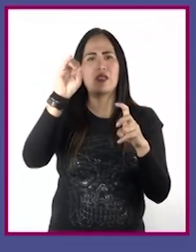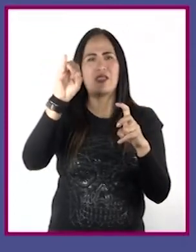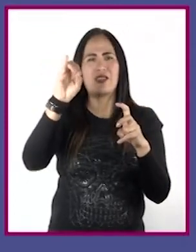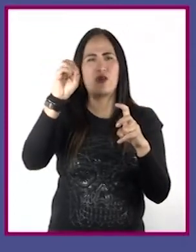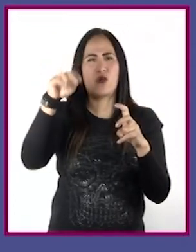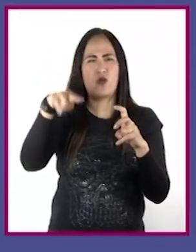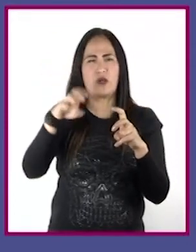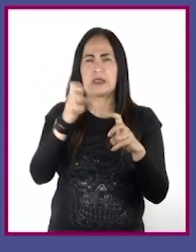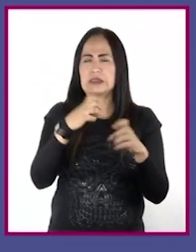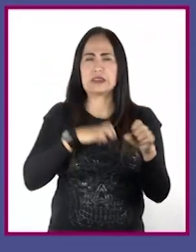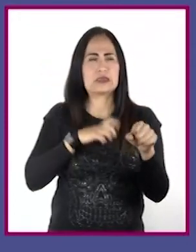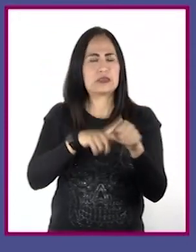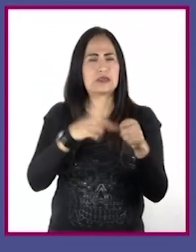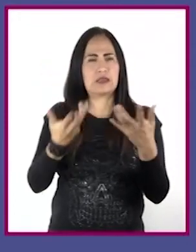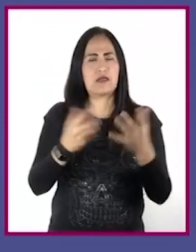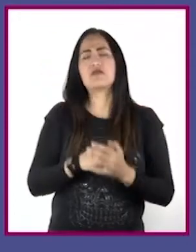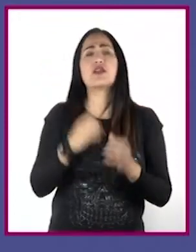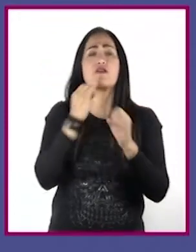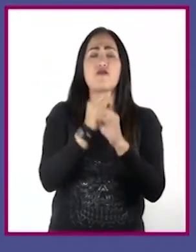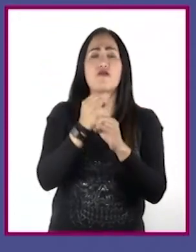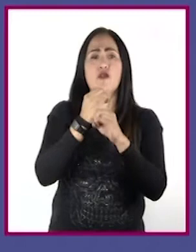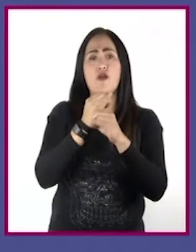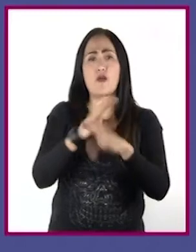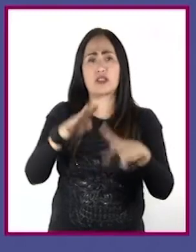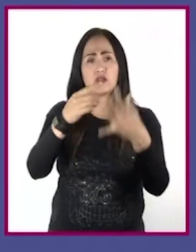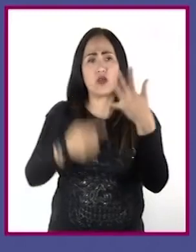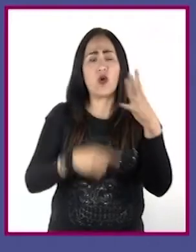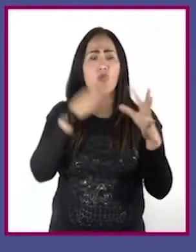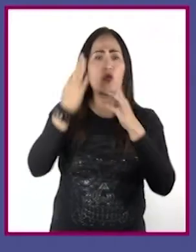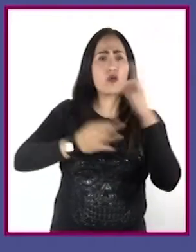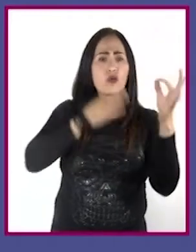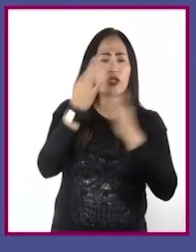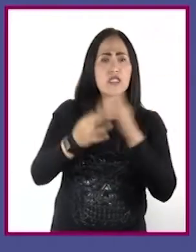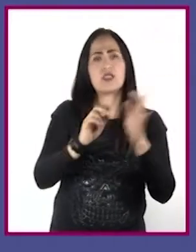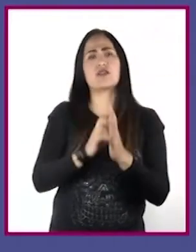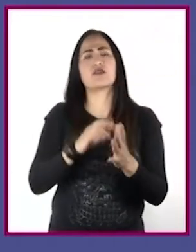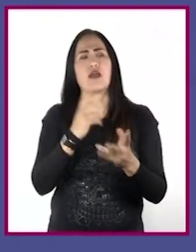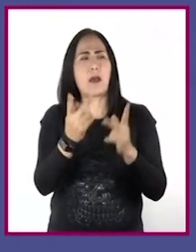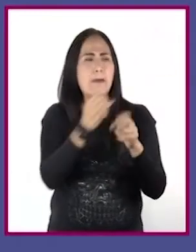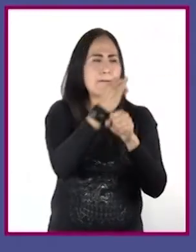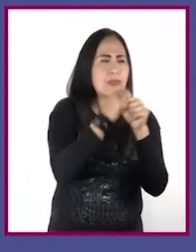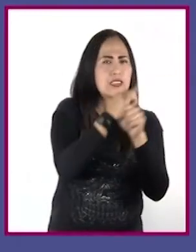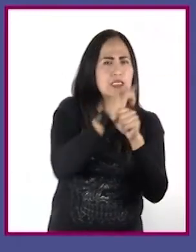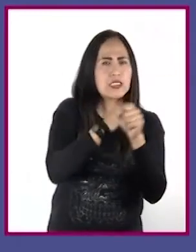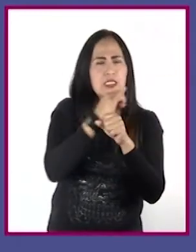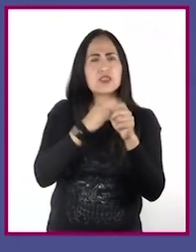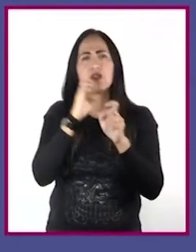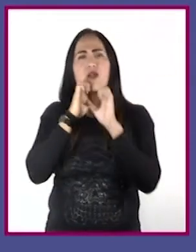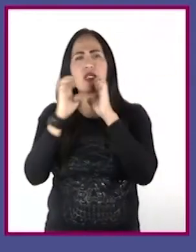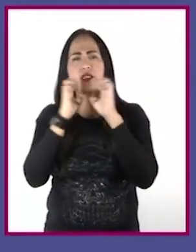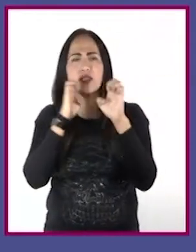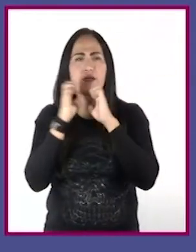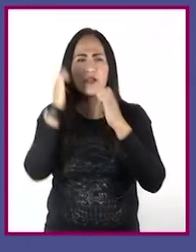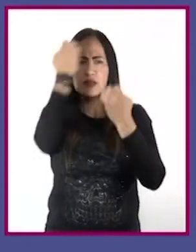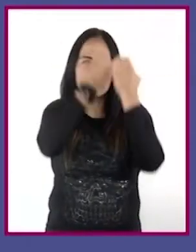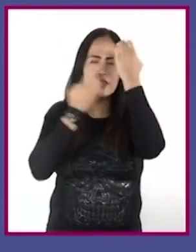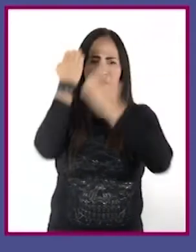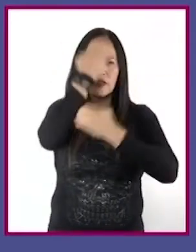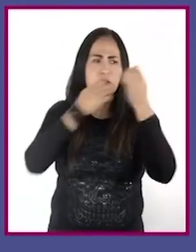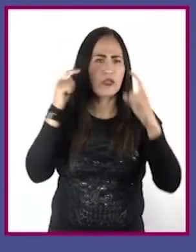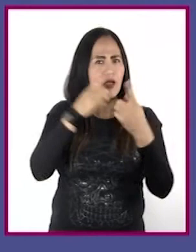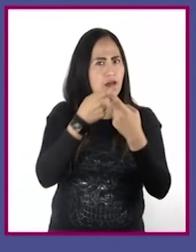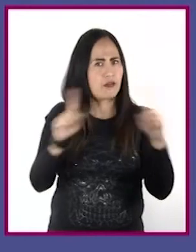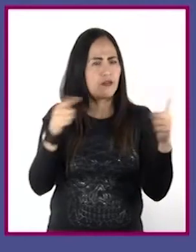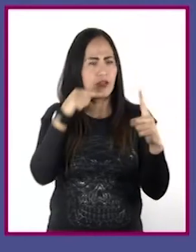especial. A diferencia de la información, noticias, reportajes, entrevistas, análisis, etc., el objetivo